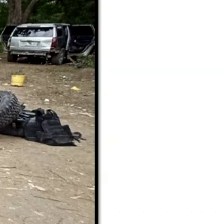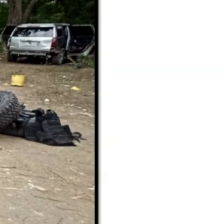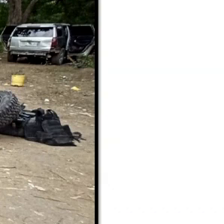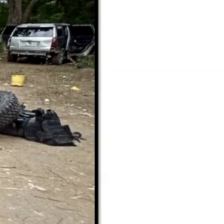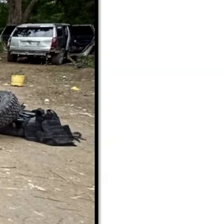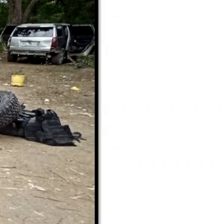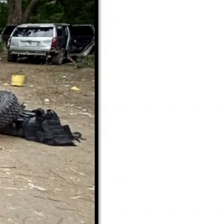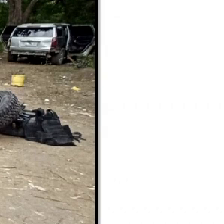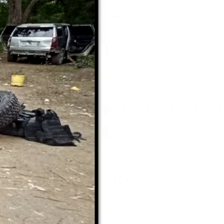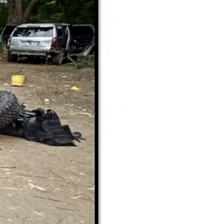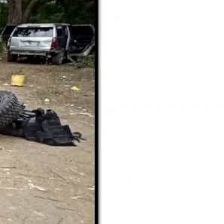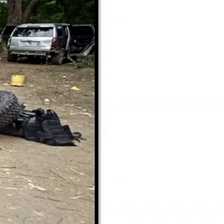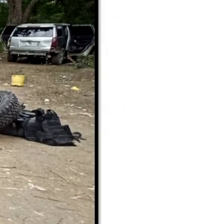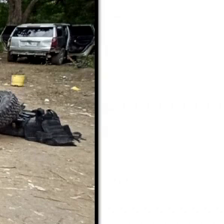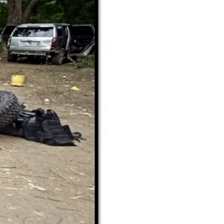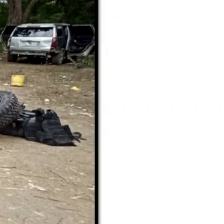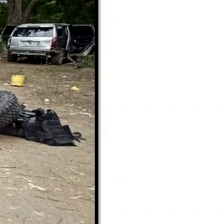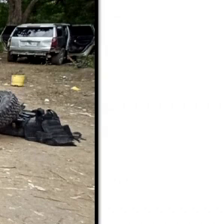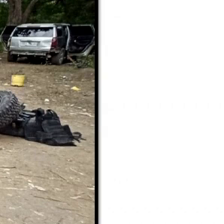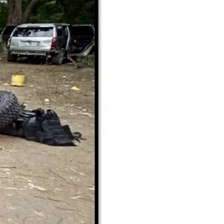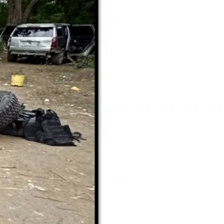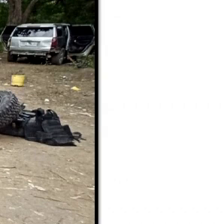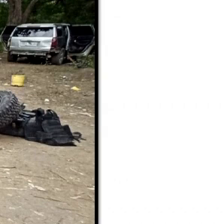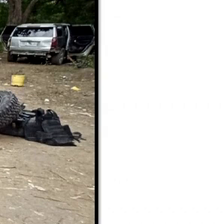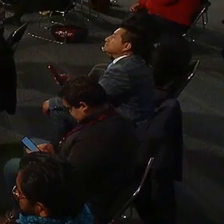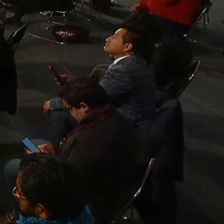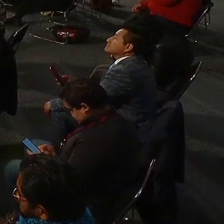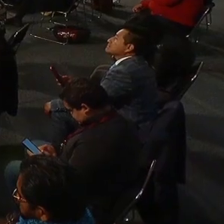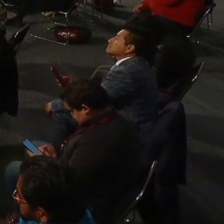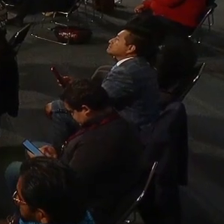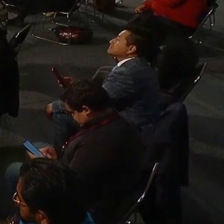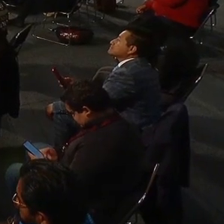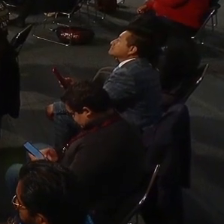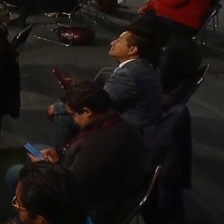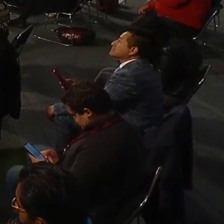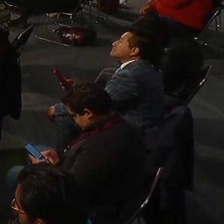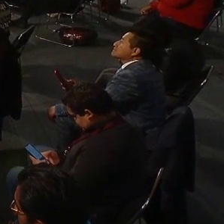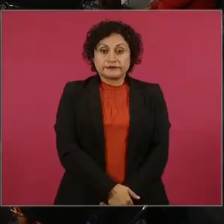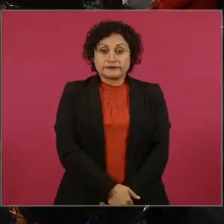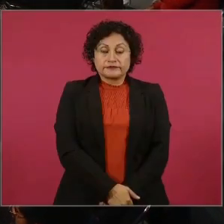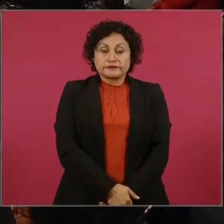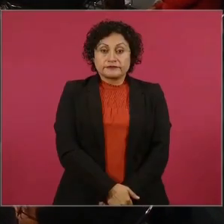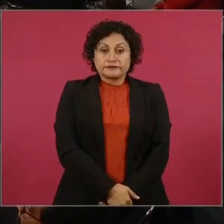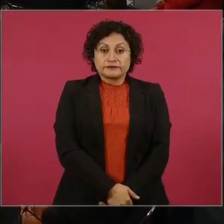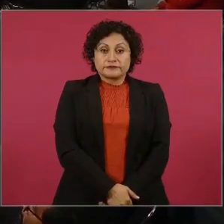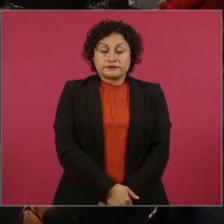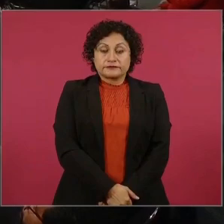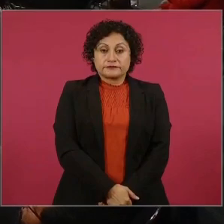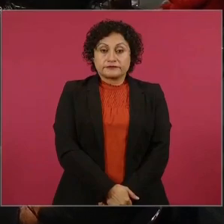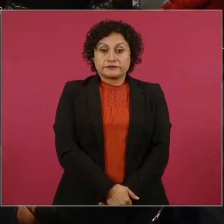50 pero es otro de explosivos a ver si lo tienen por